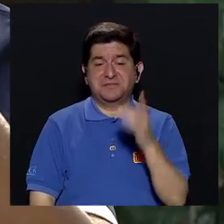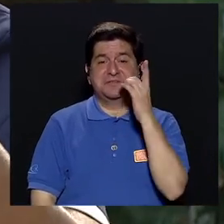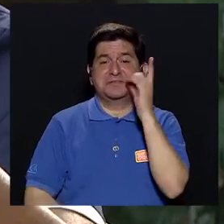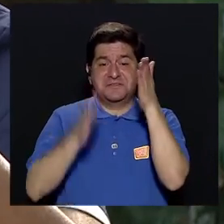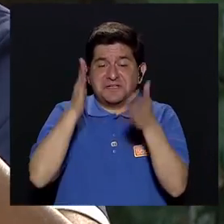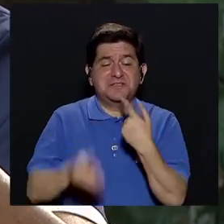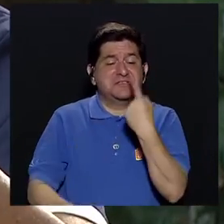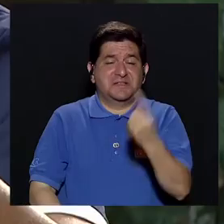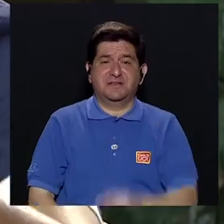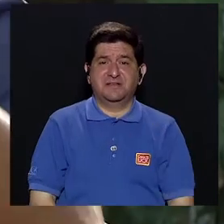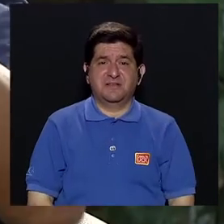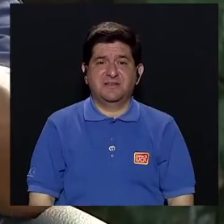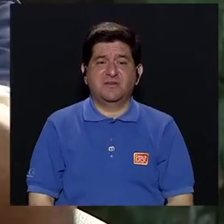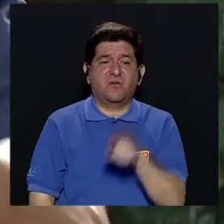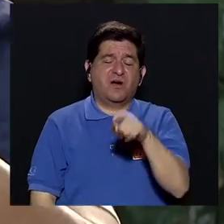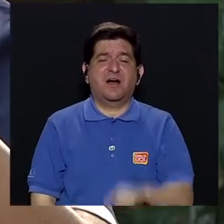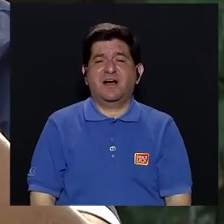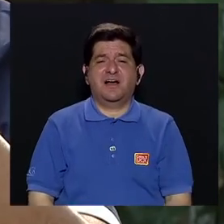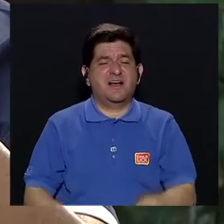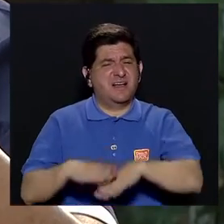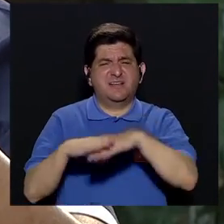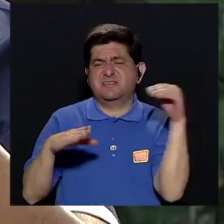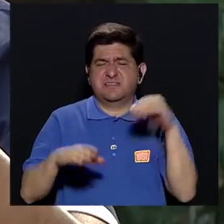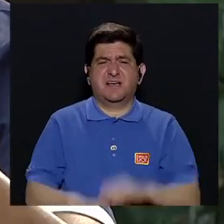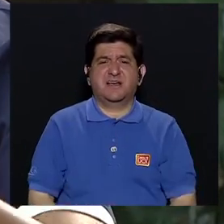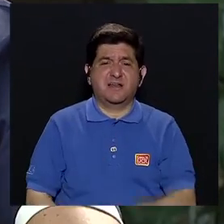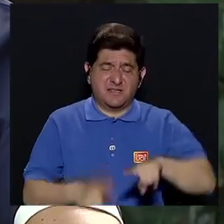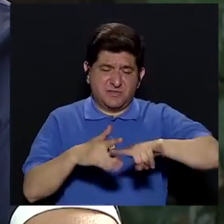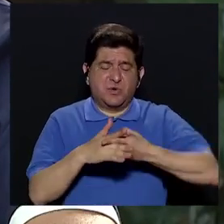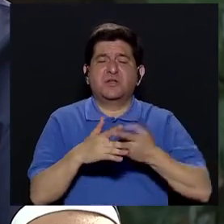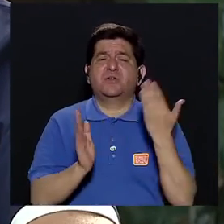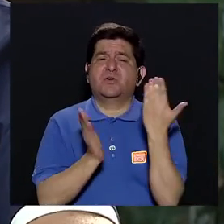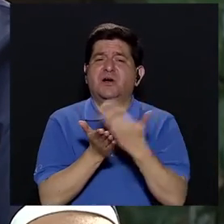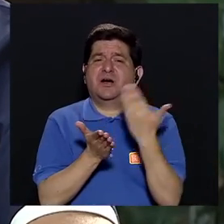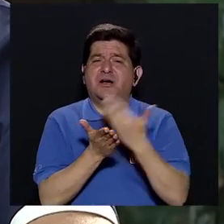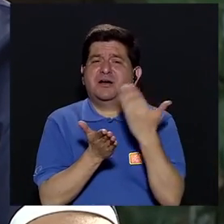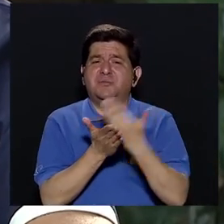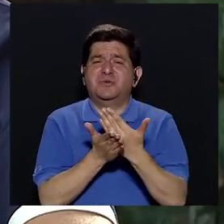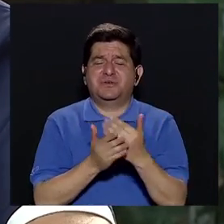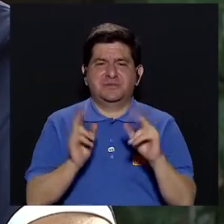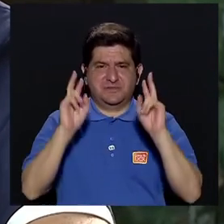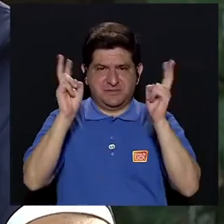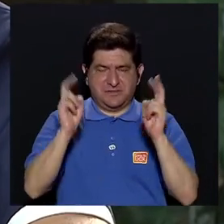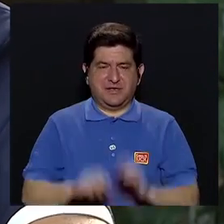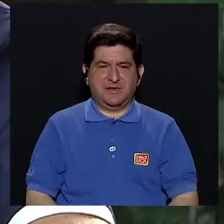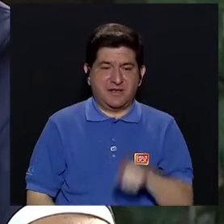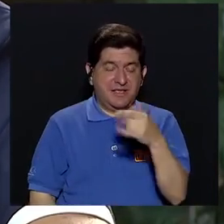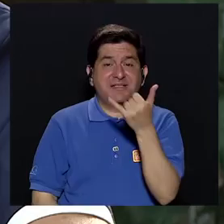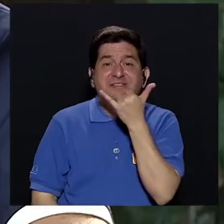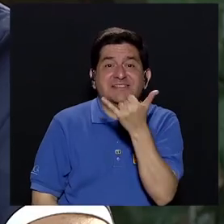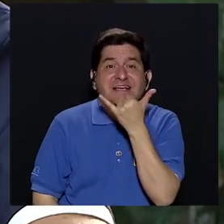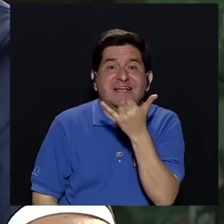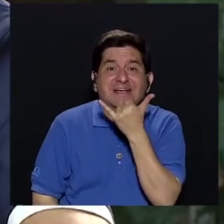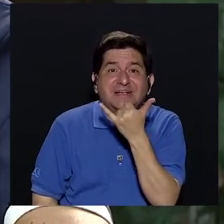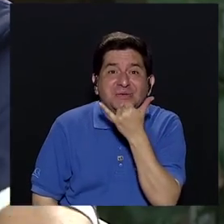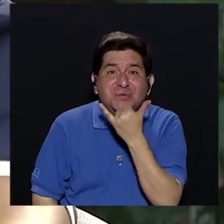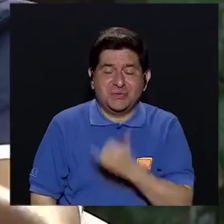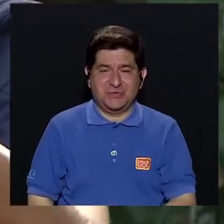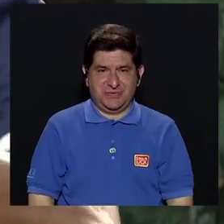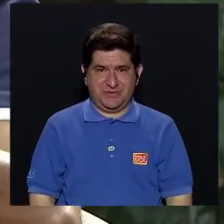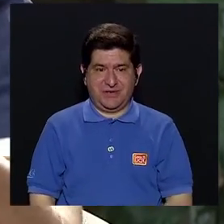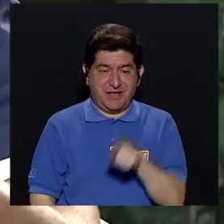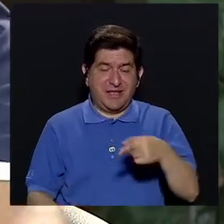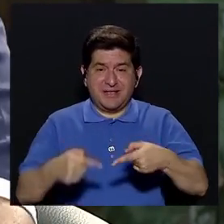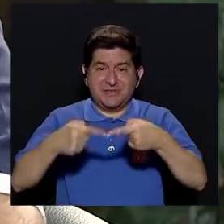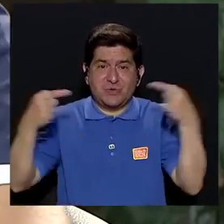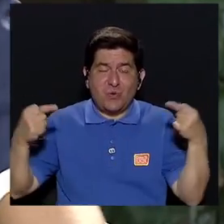su dentista les dijo, sácatelas cuando te comiencen a molestar. Y eso hoy día es un error. Eso es